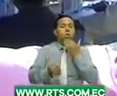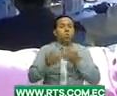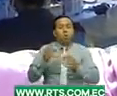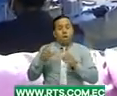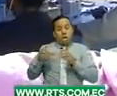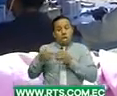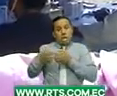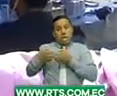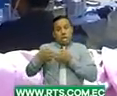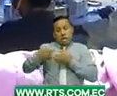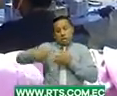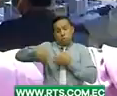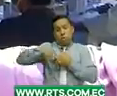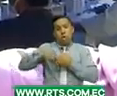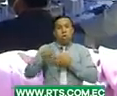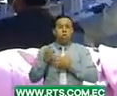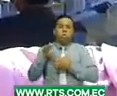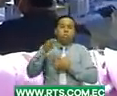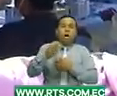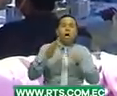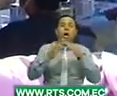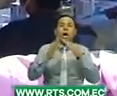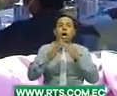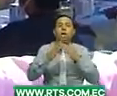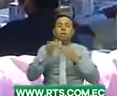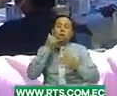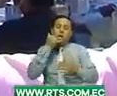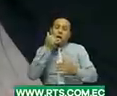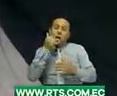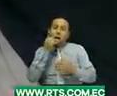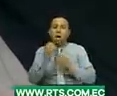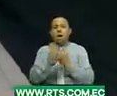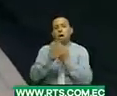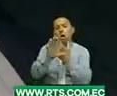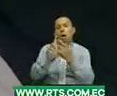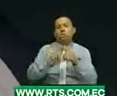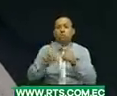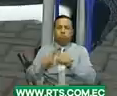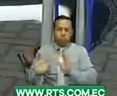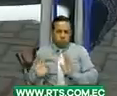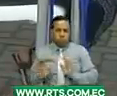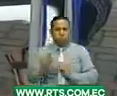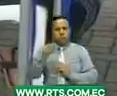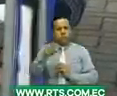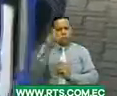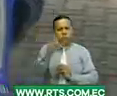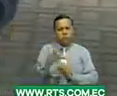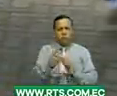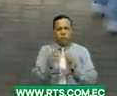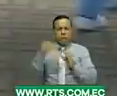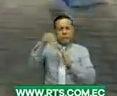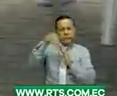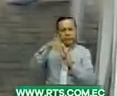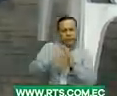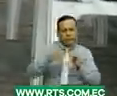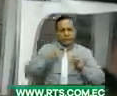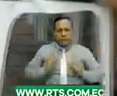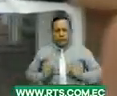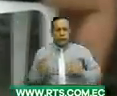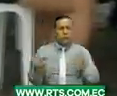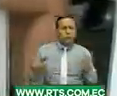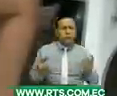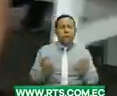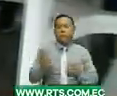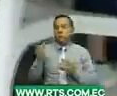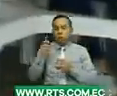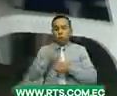presenciales, en los domicilios de la persona, del paciente. Y si este presenta síntomas más fuertes, los galenos coordinan su traslado